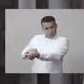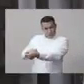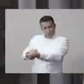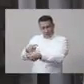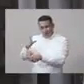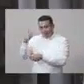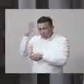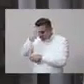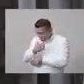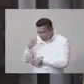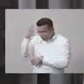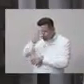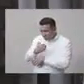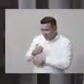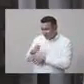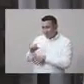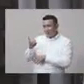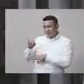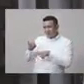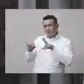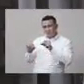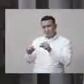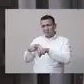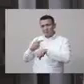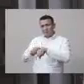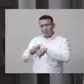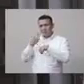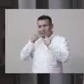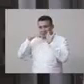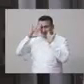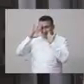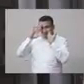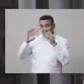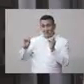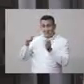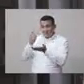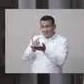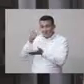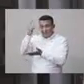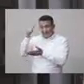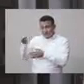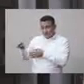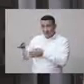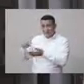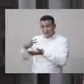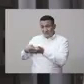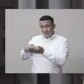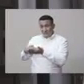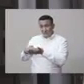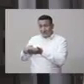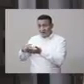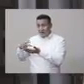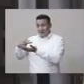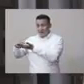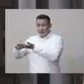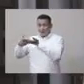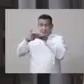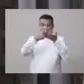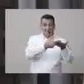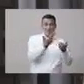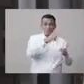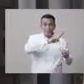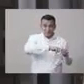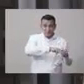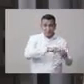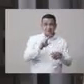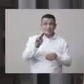incluso determinar un traslado hospitalario cuando la circunstancia lo amerita y como ha ocurrido ya con 73 personas